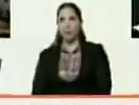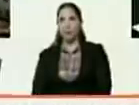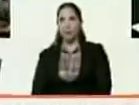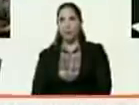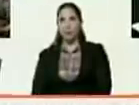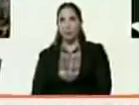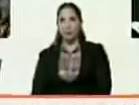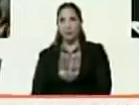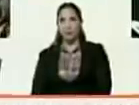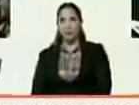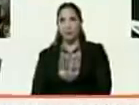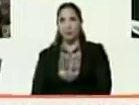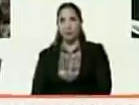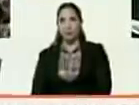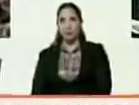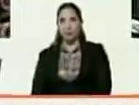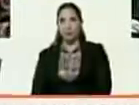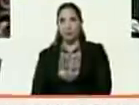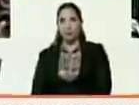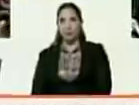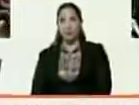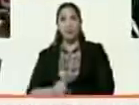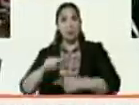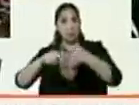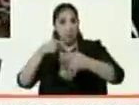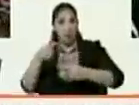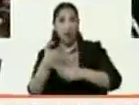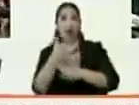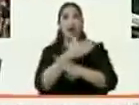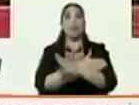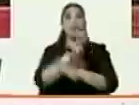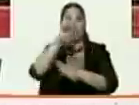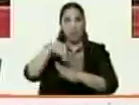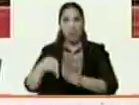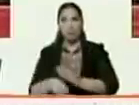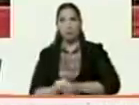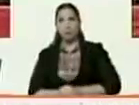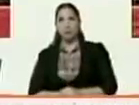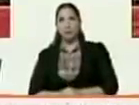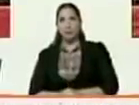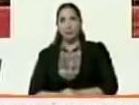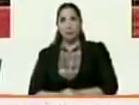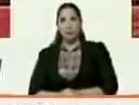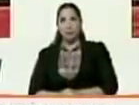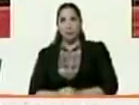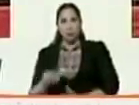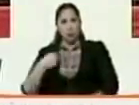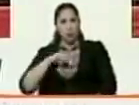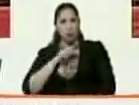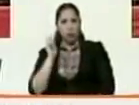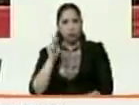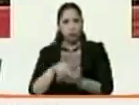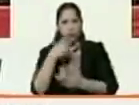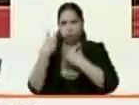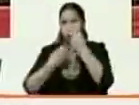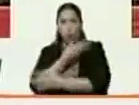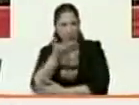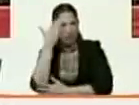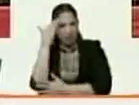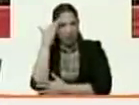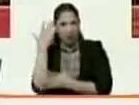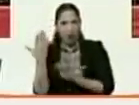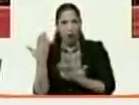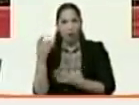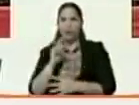precedentes y luego, ¿no? También estuvimos aquí. Estuvimos aquí porque ustedes saben, no